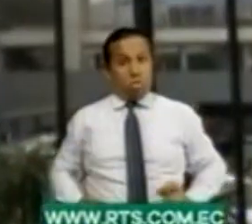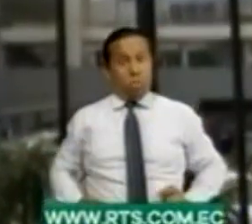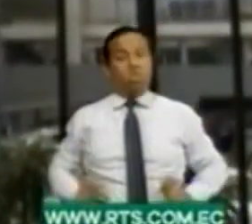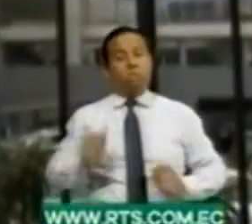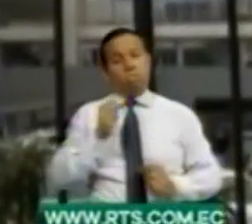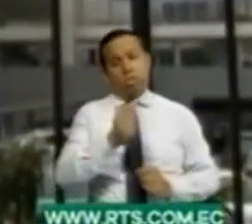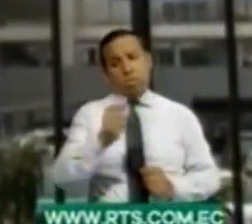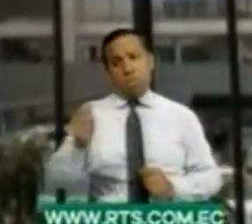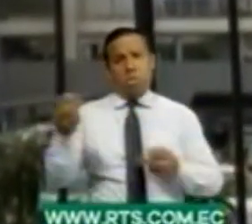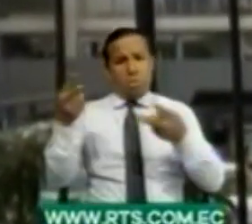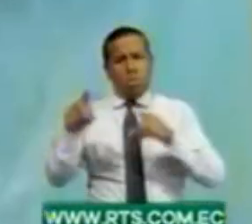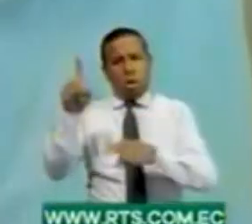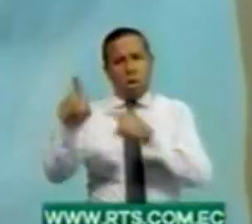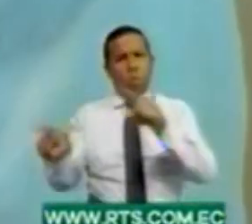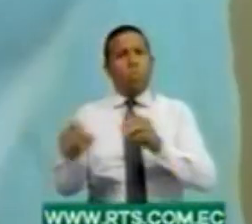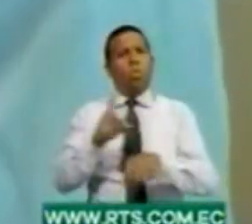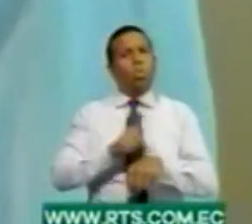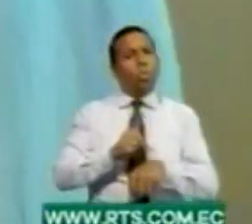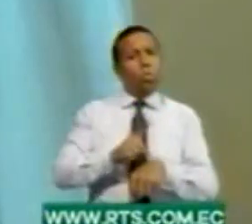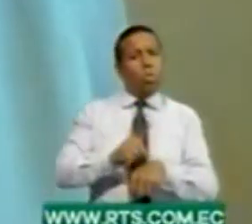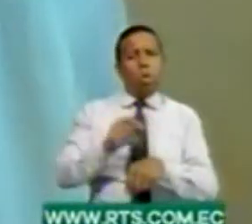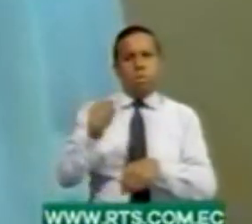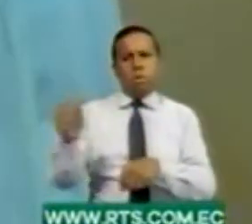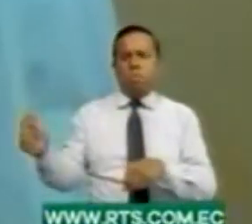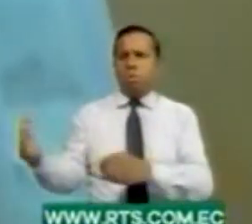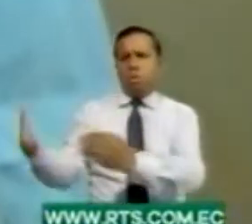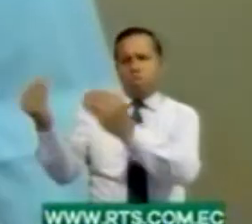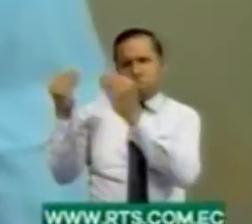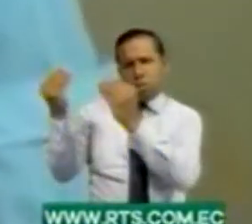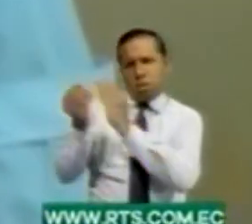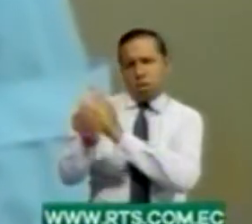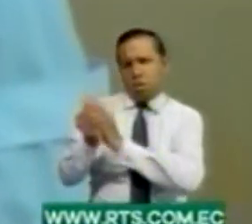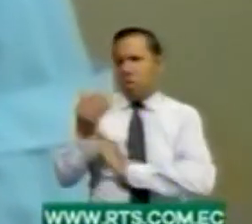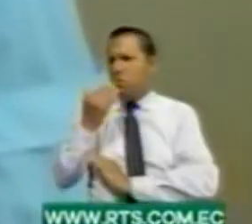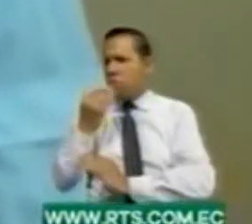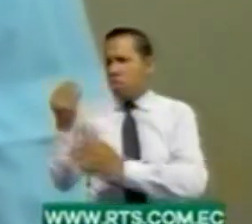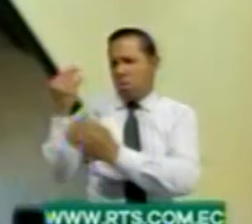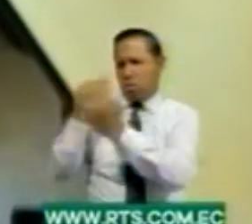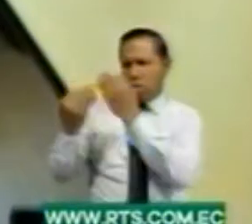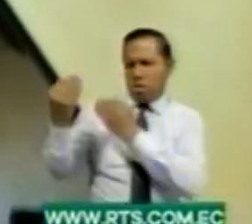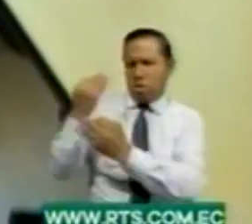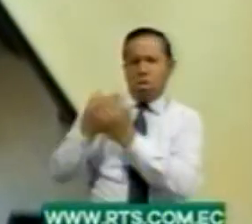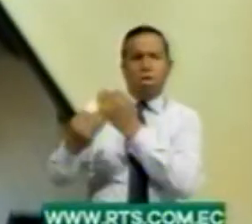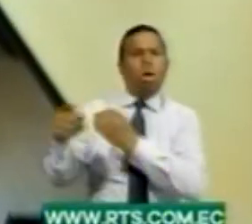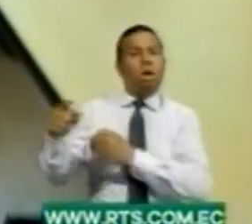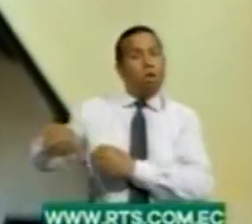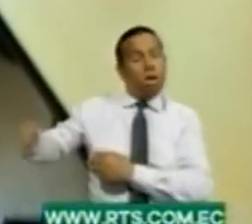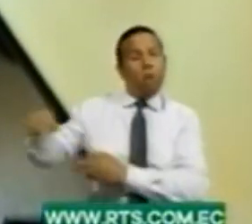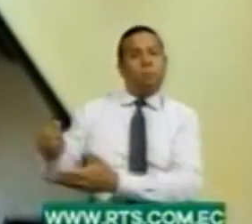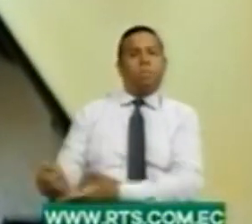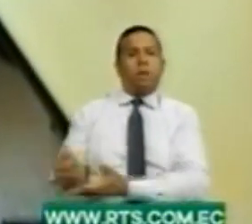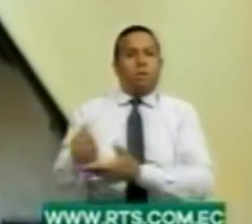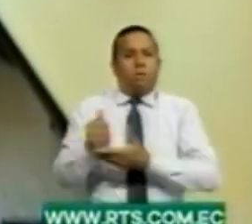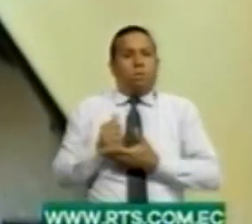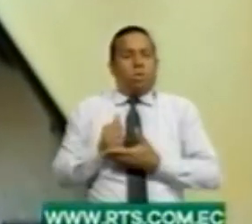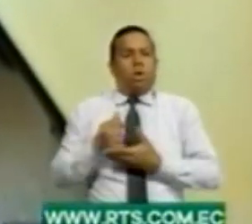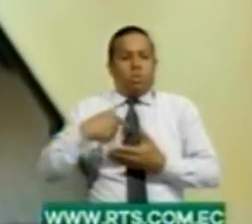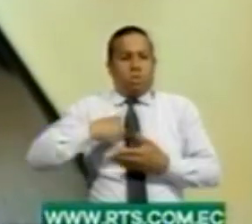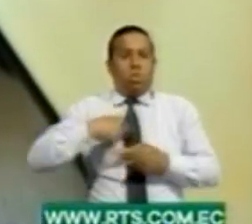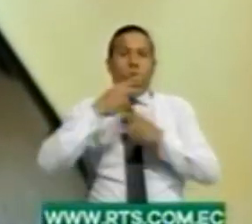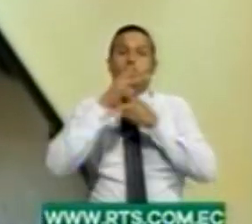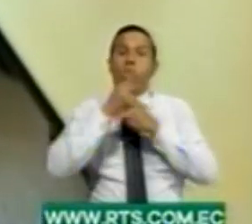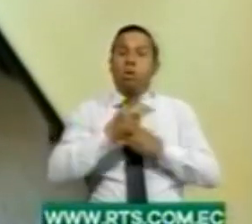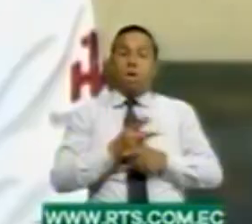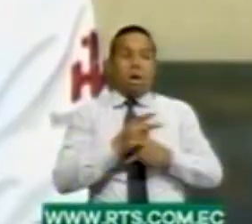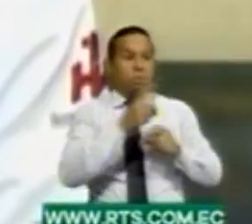médicos están en constante capacitación y se basan en una etiqueta respiratoria para atender a las personas que presentan gripe